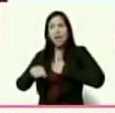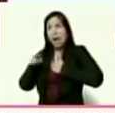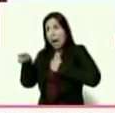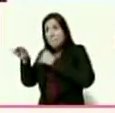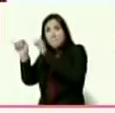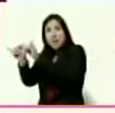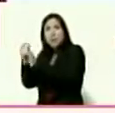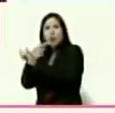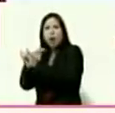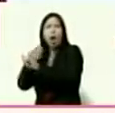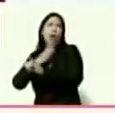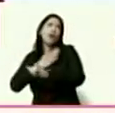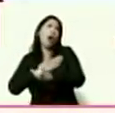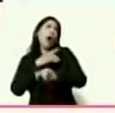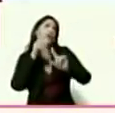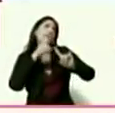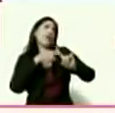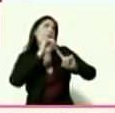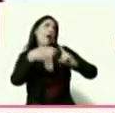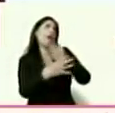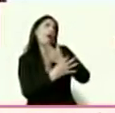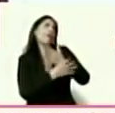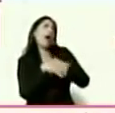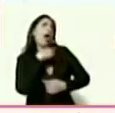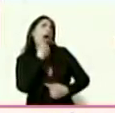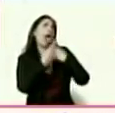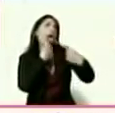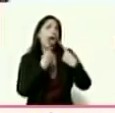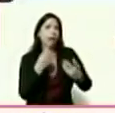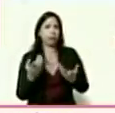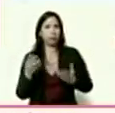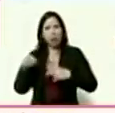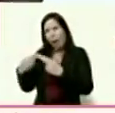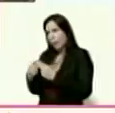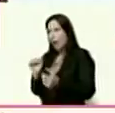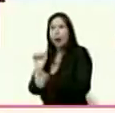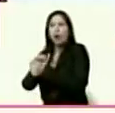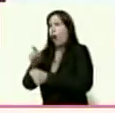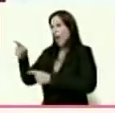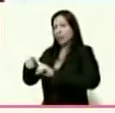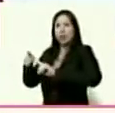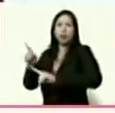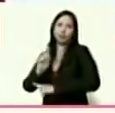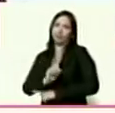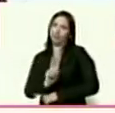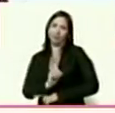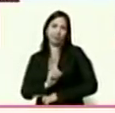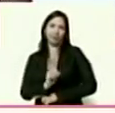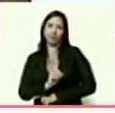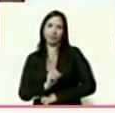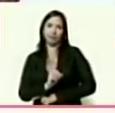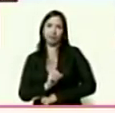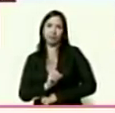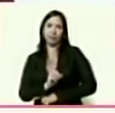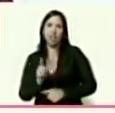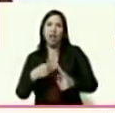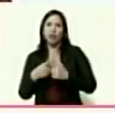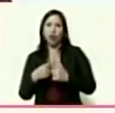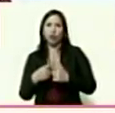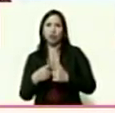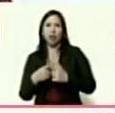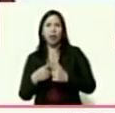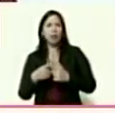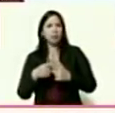que él era el tío de esta persona. O sea, nadie lo agarró a él. Mira, lleva el tío. No. Lo agarraron porque cargaba un